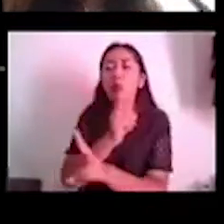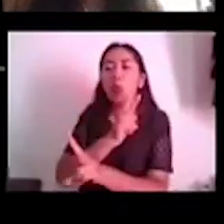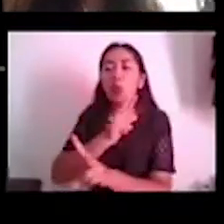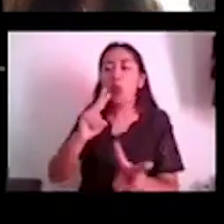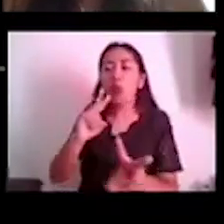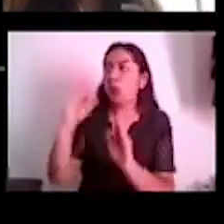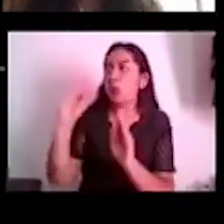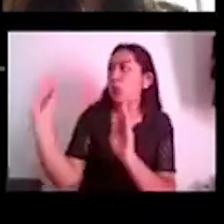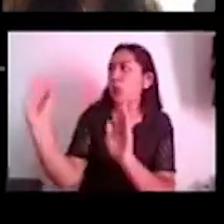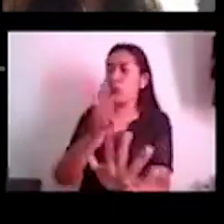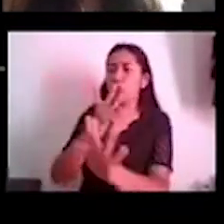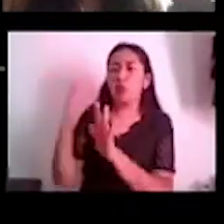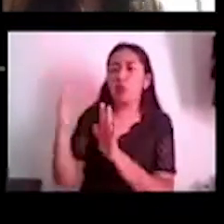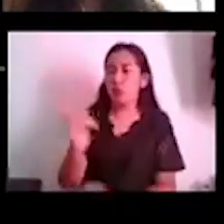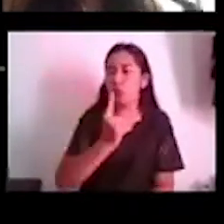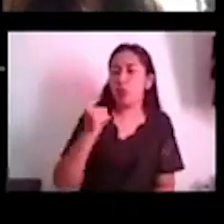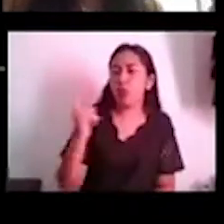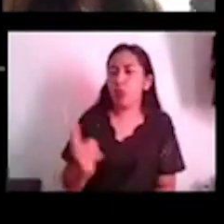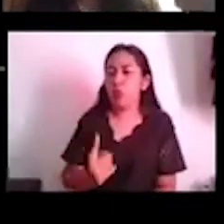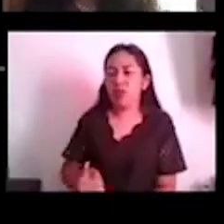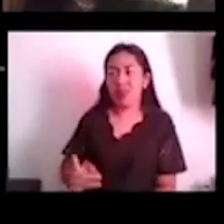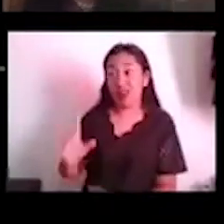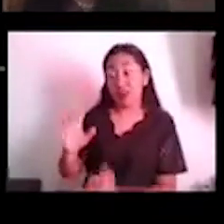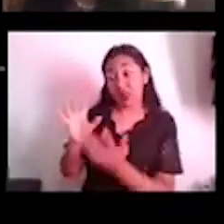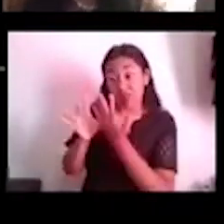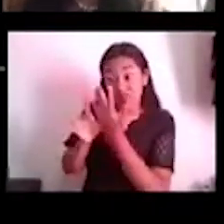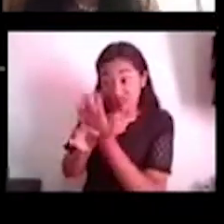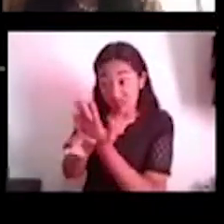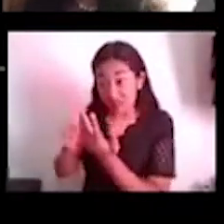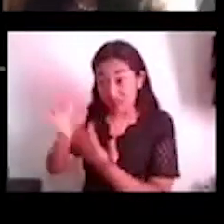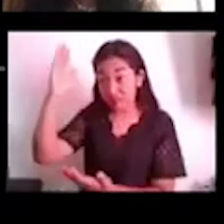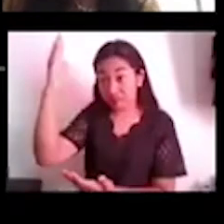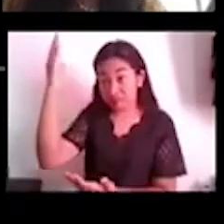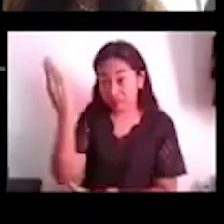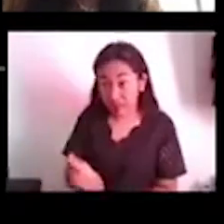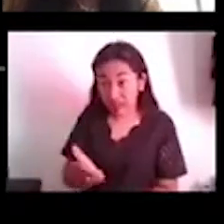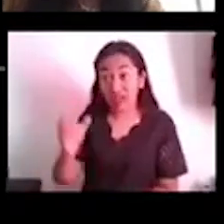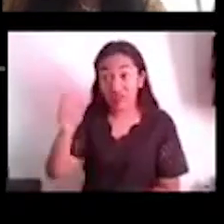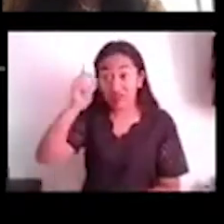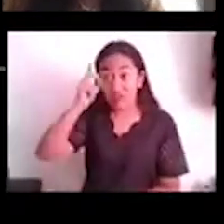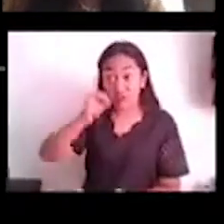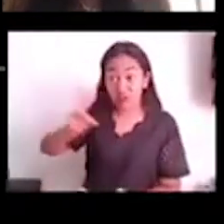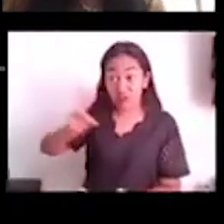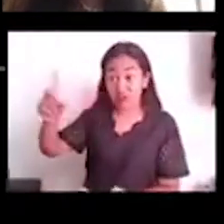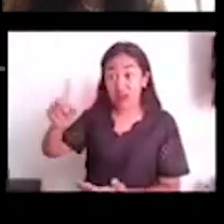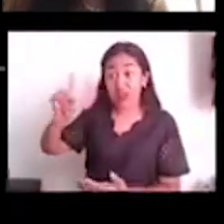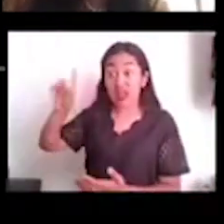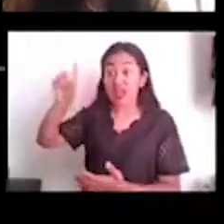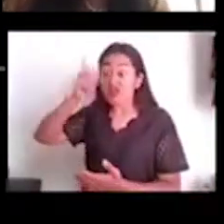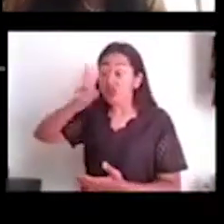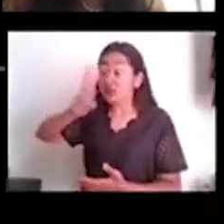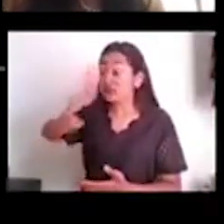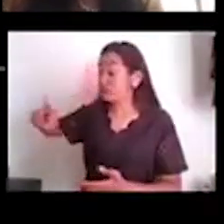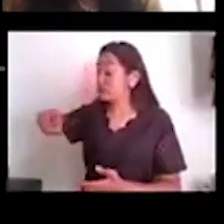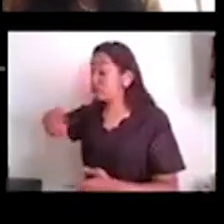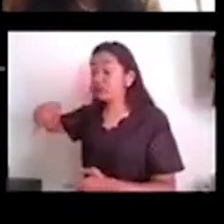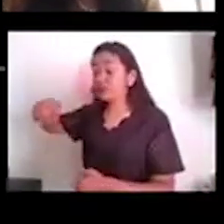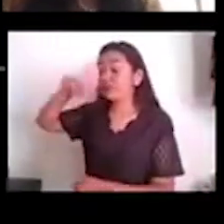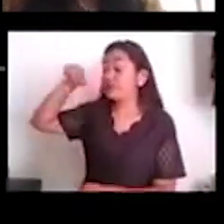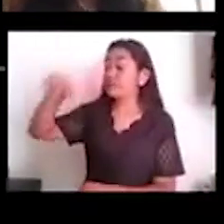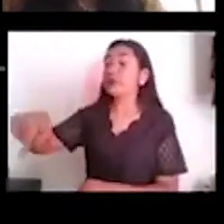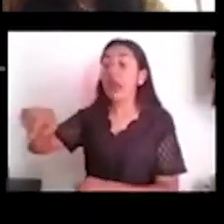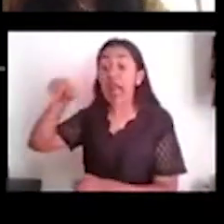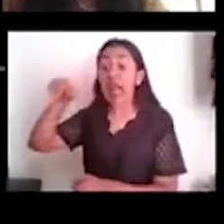los dioses, es un hecho portentoso, milagroso, donde los dioses señalan el lugar donde se va a fundar la ciudad de México